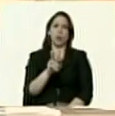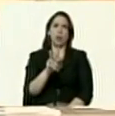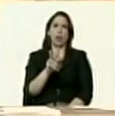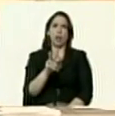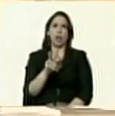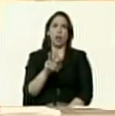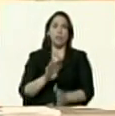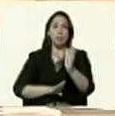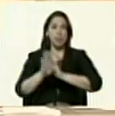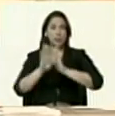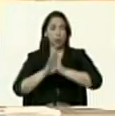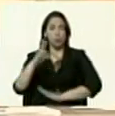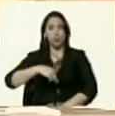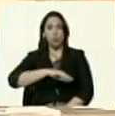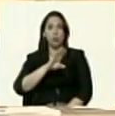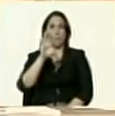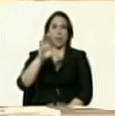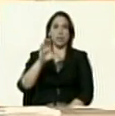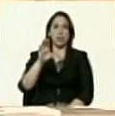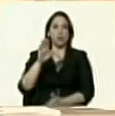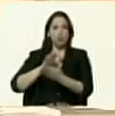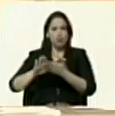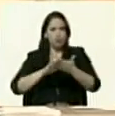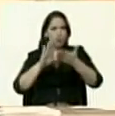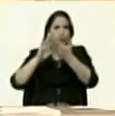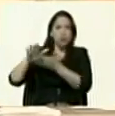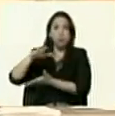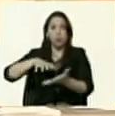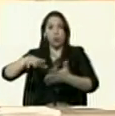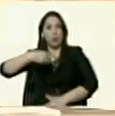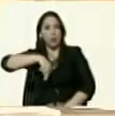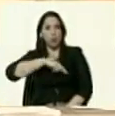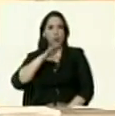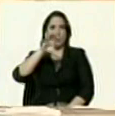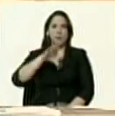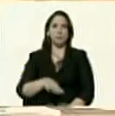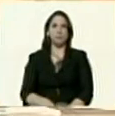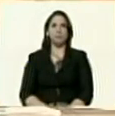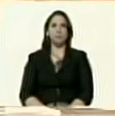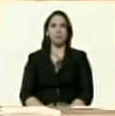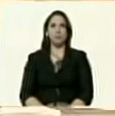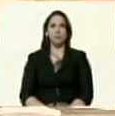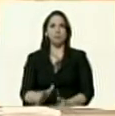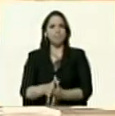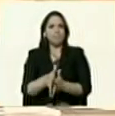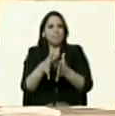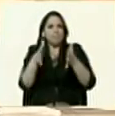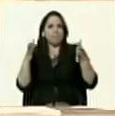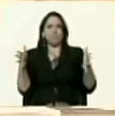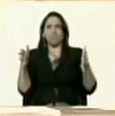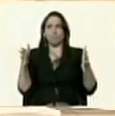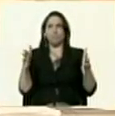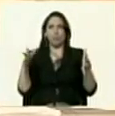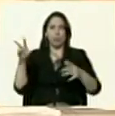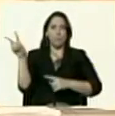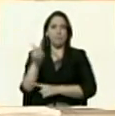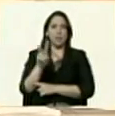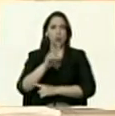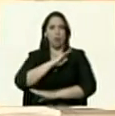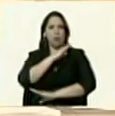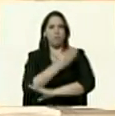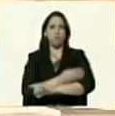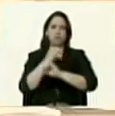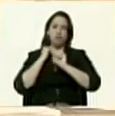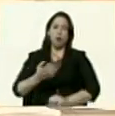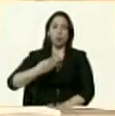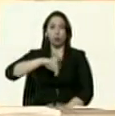por el desarrollo de nuestro país, por la solución de los problemas de nuestro país, por la grandeza de la Venezuela potencia que